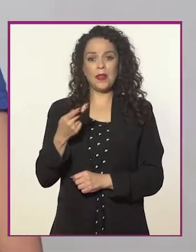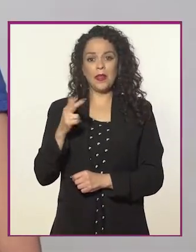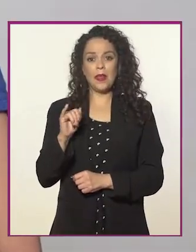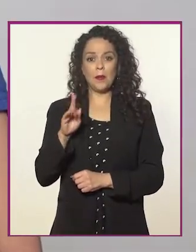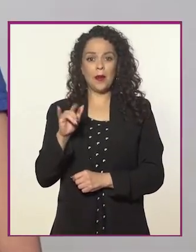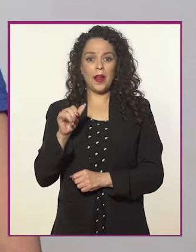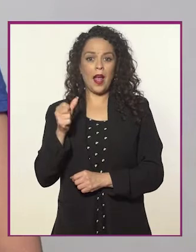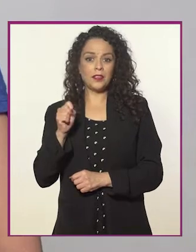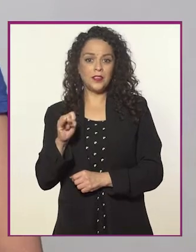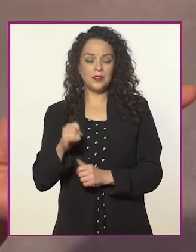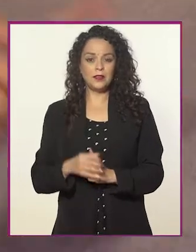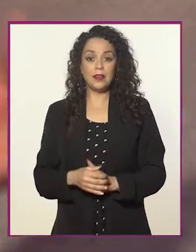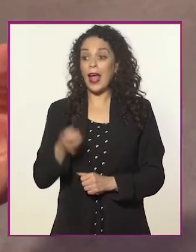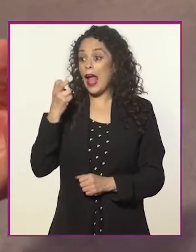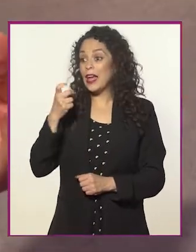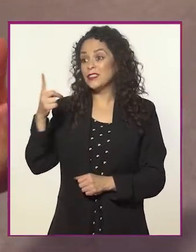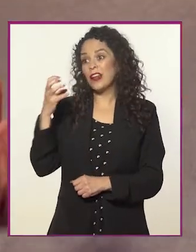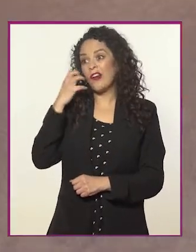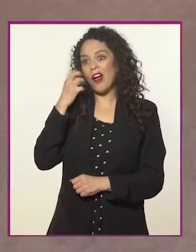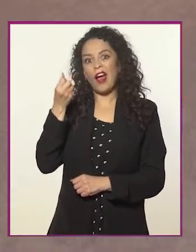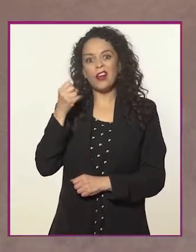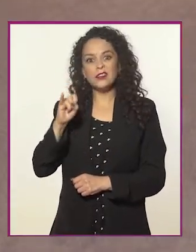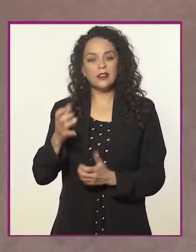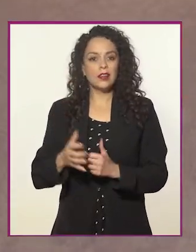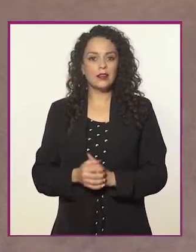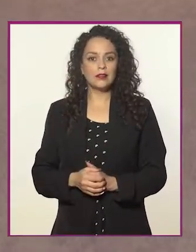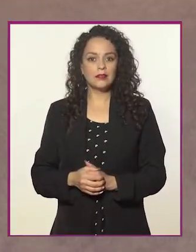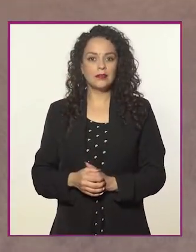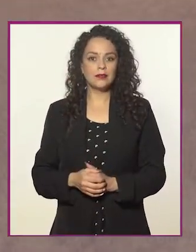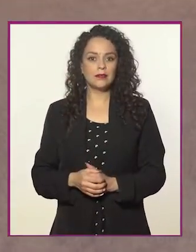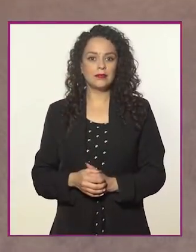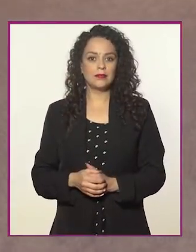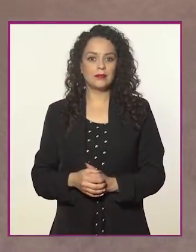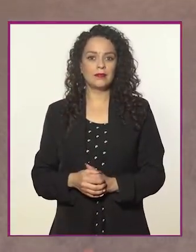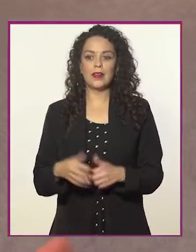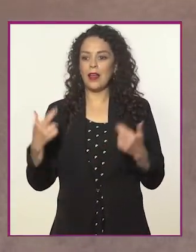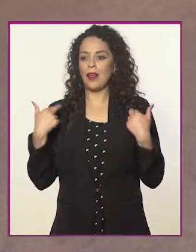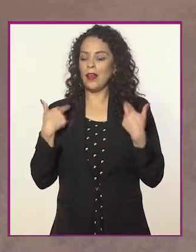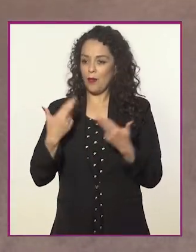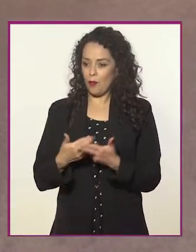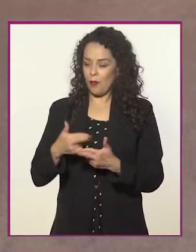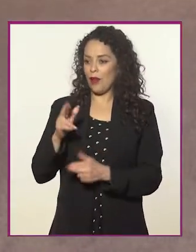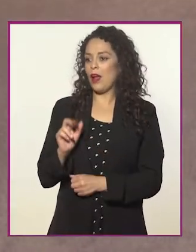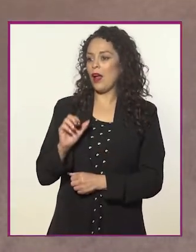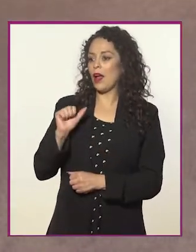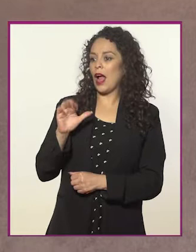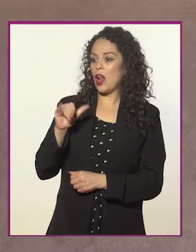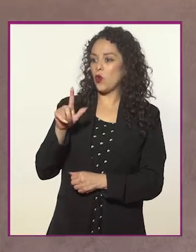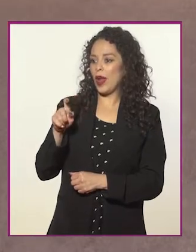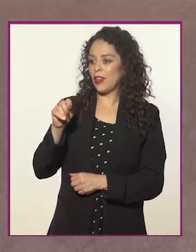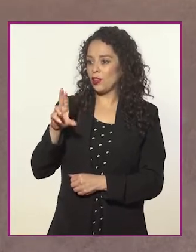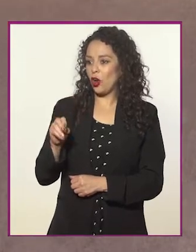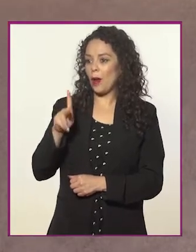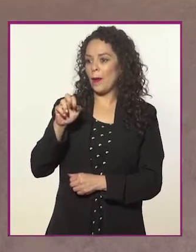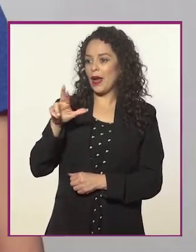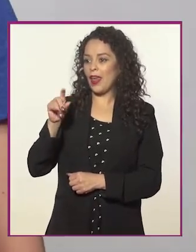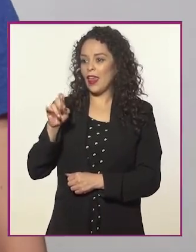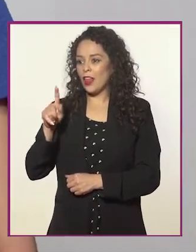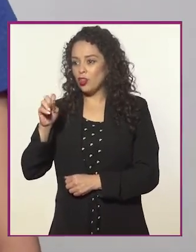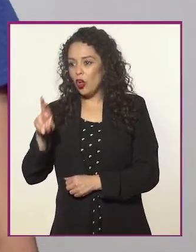el Amargator. Eso, así. Calculator, Professator, Bailator,